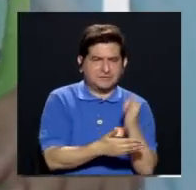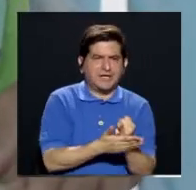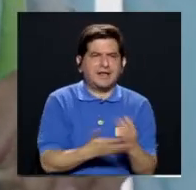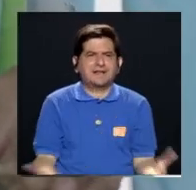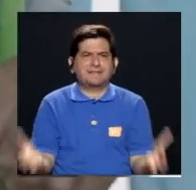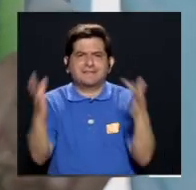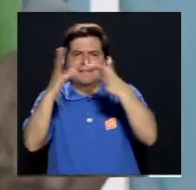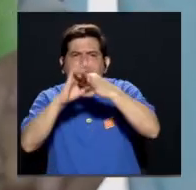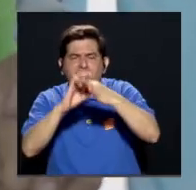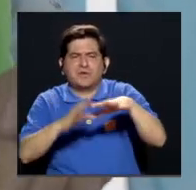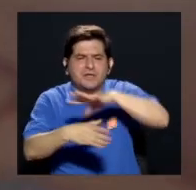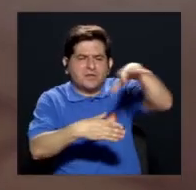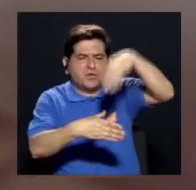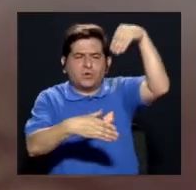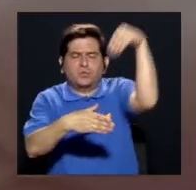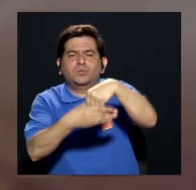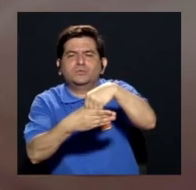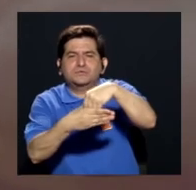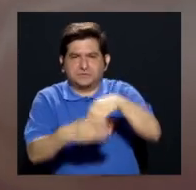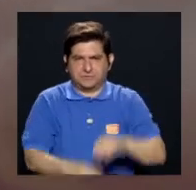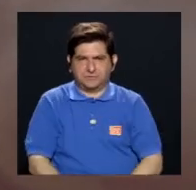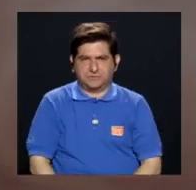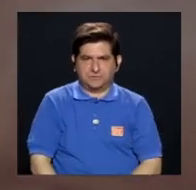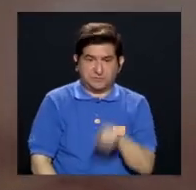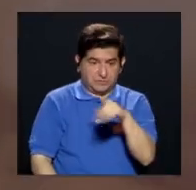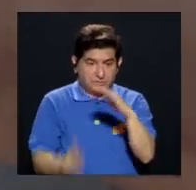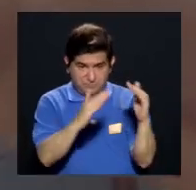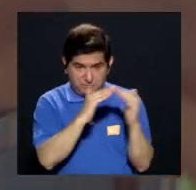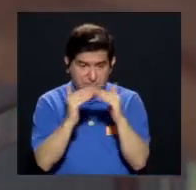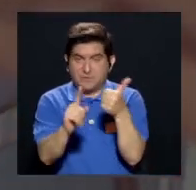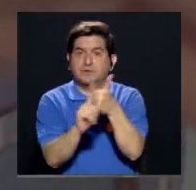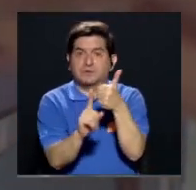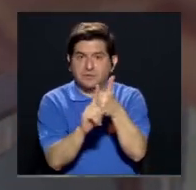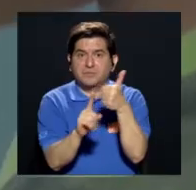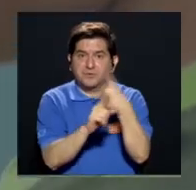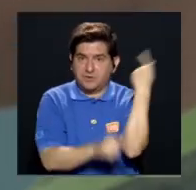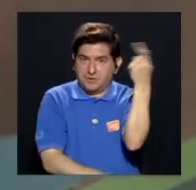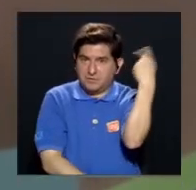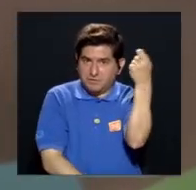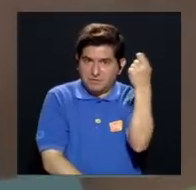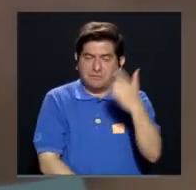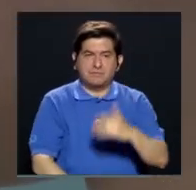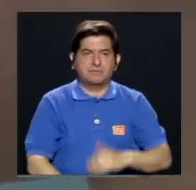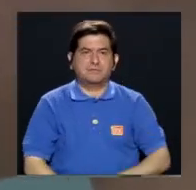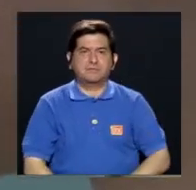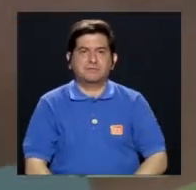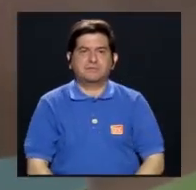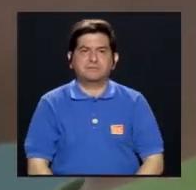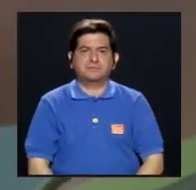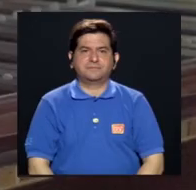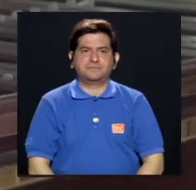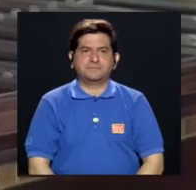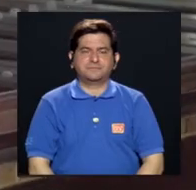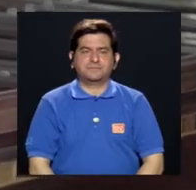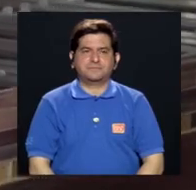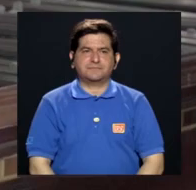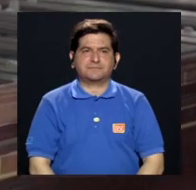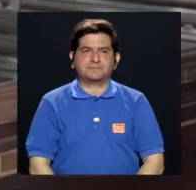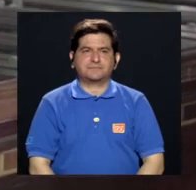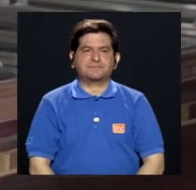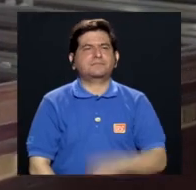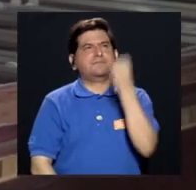muy ligado, contextualizado a la comunidad guanacasteca.